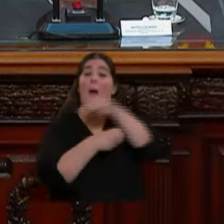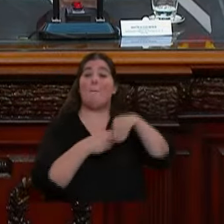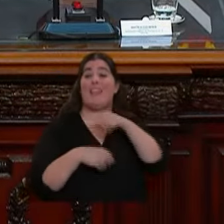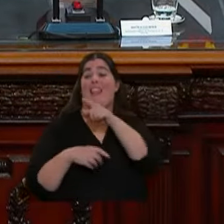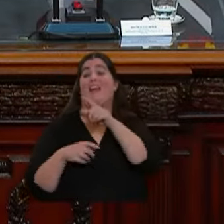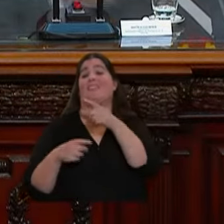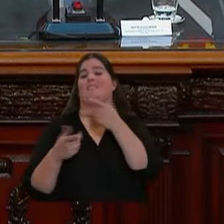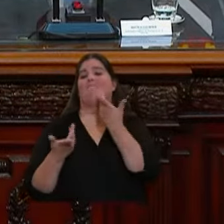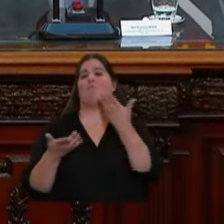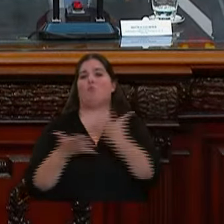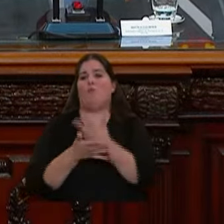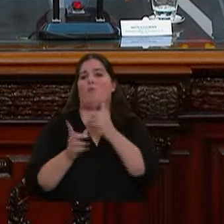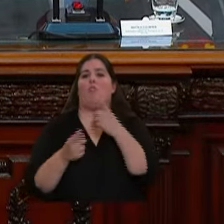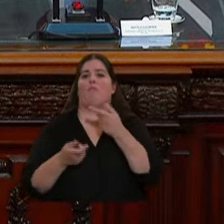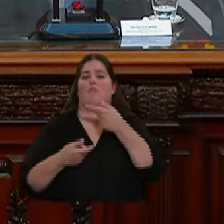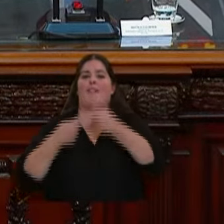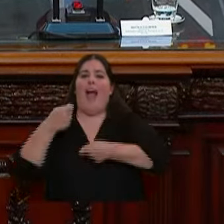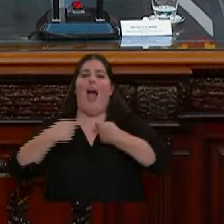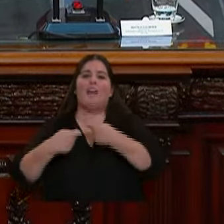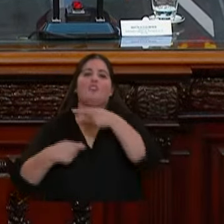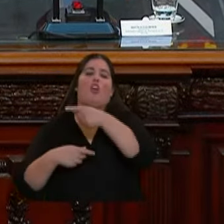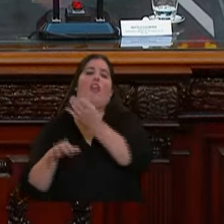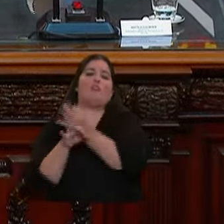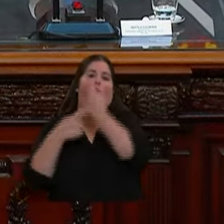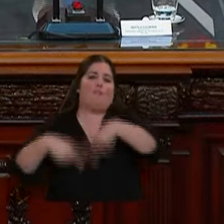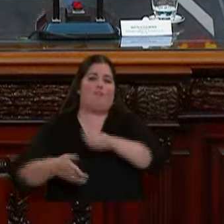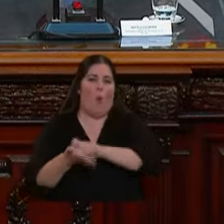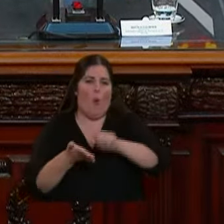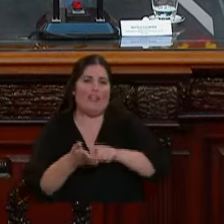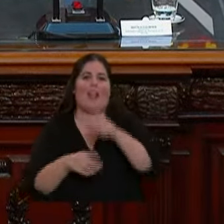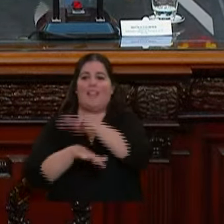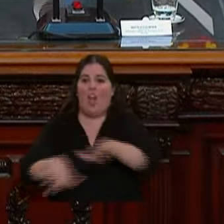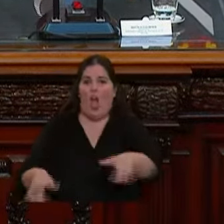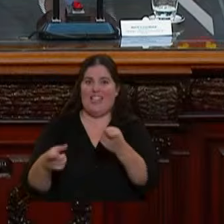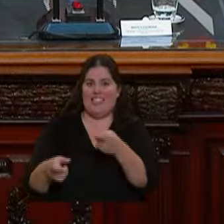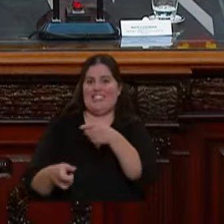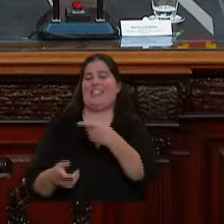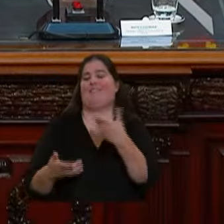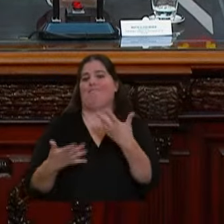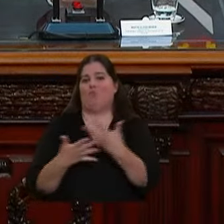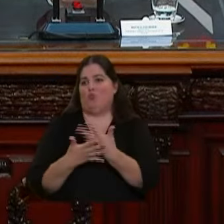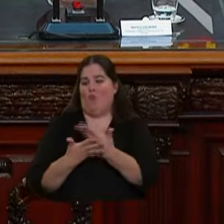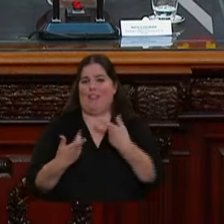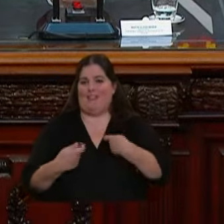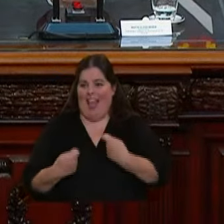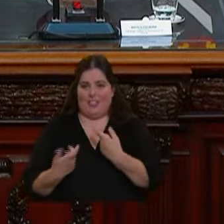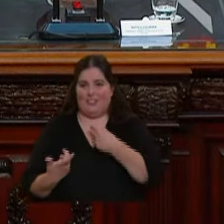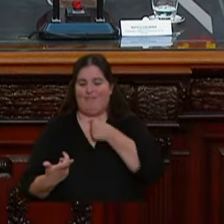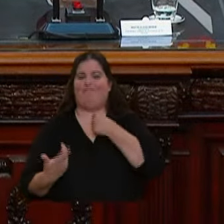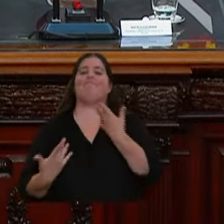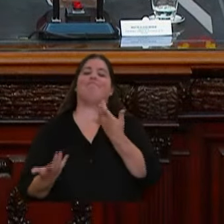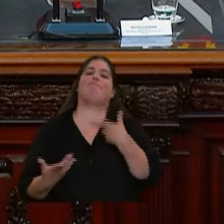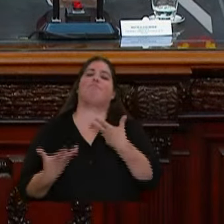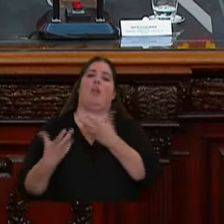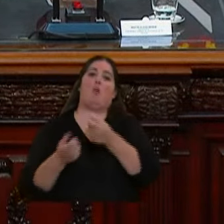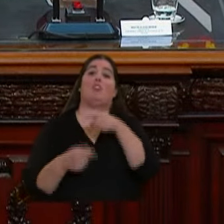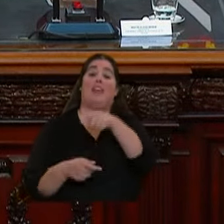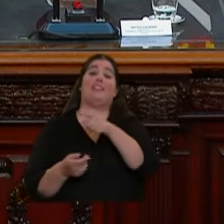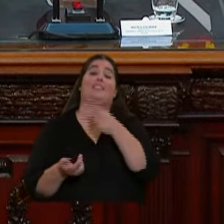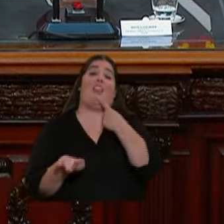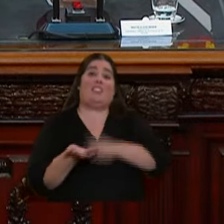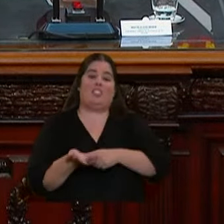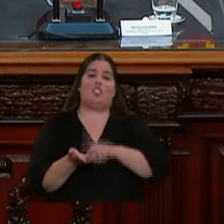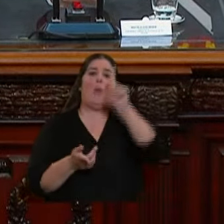de clases puedan comprar los útiles y materiales escolares que sus chicos necesitan. Esta medida va a beneficiar a las familias